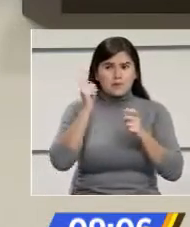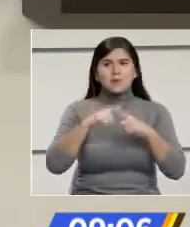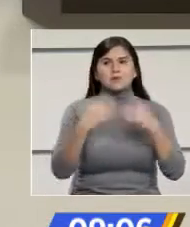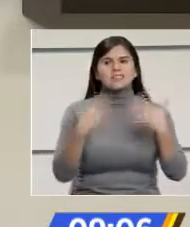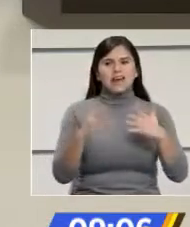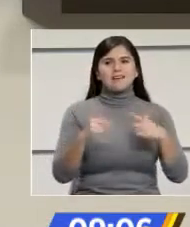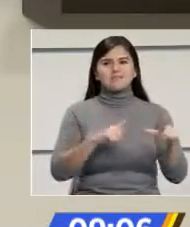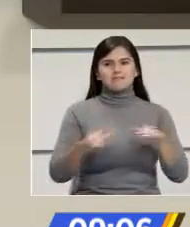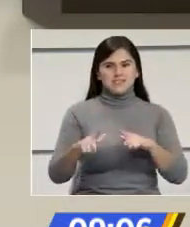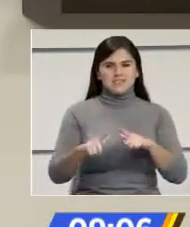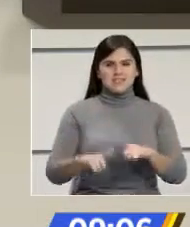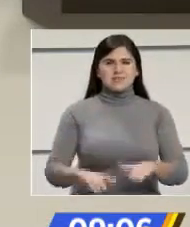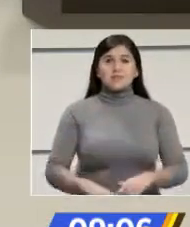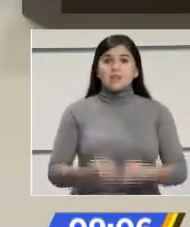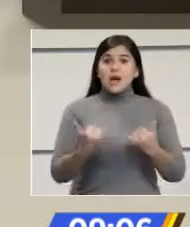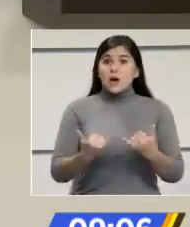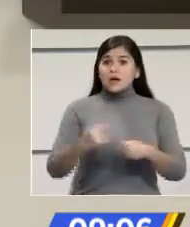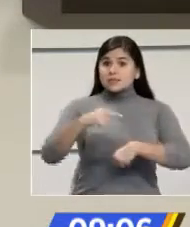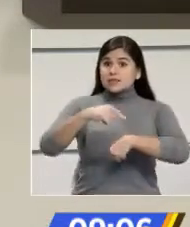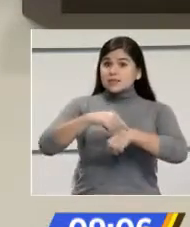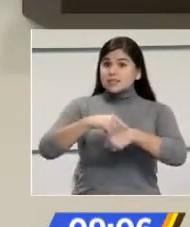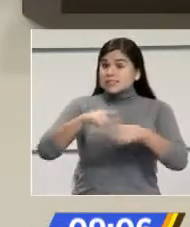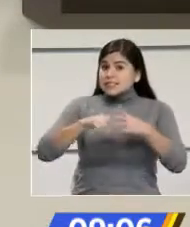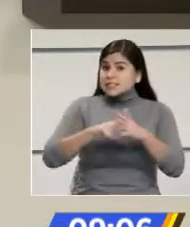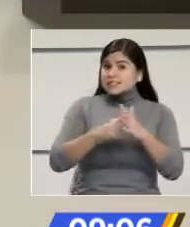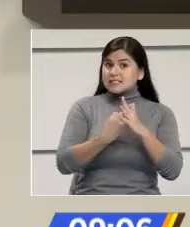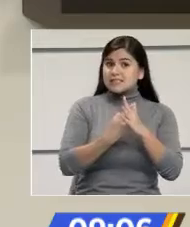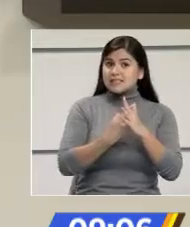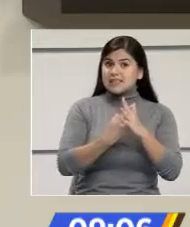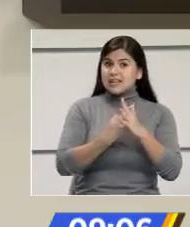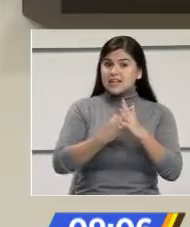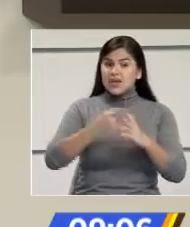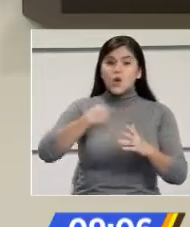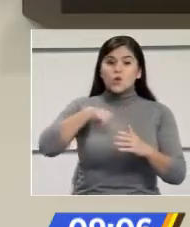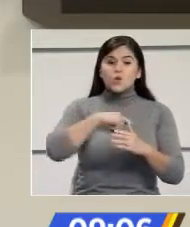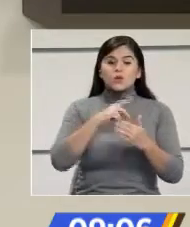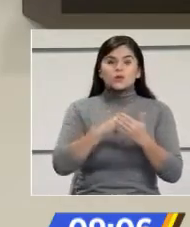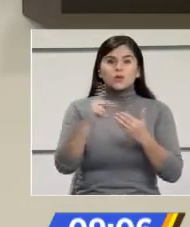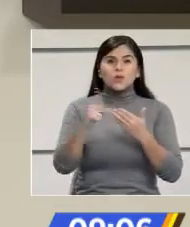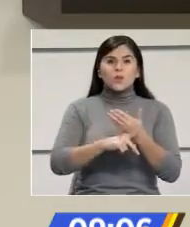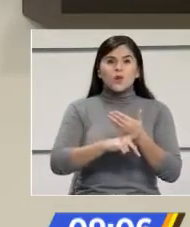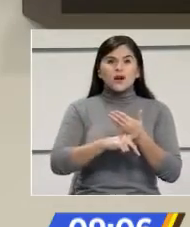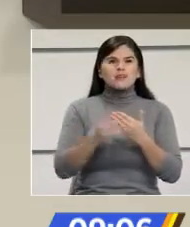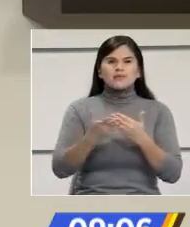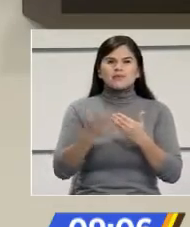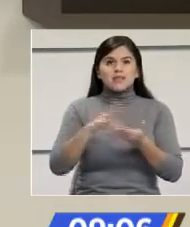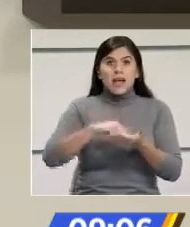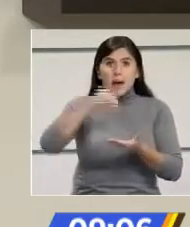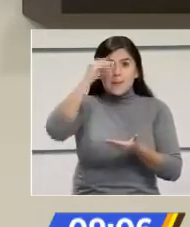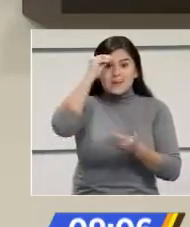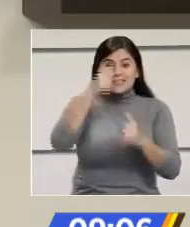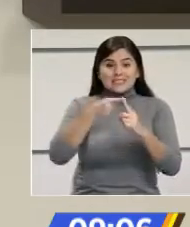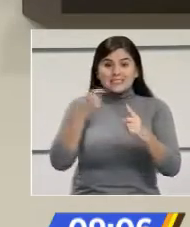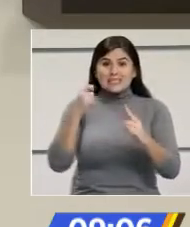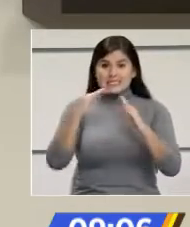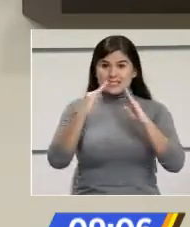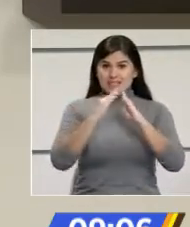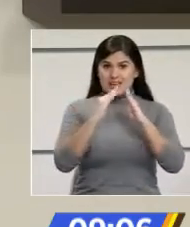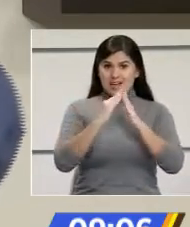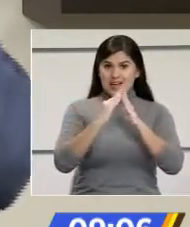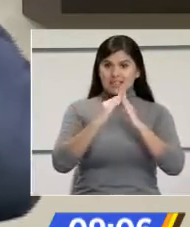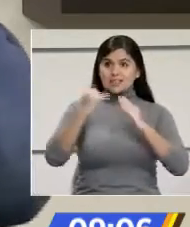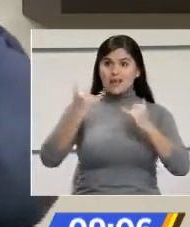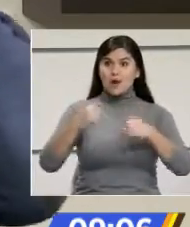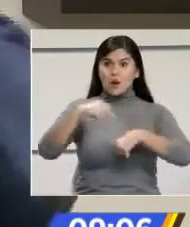Ahora sí. Estamos en este momento iniciando ya nuestra sección Aprender en Casa, Aprendiendo en Casa. A partir